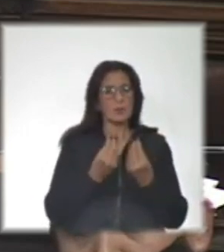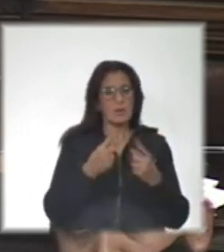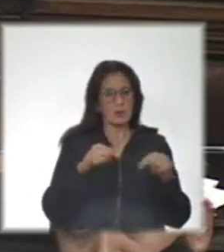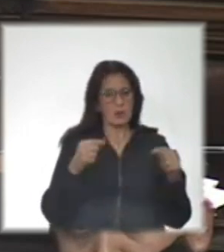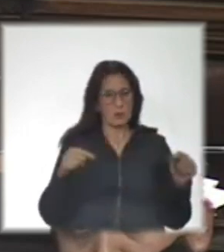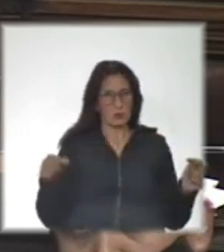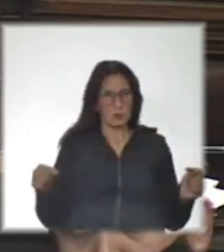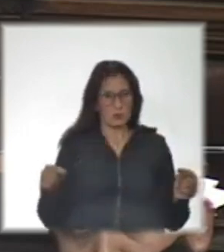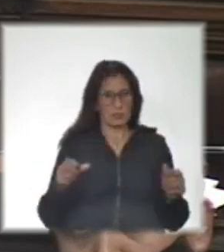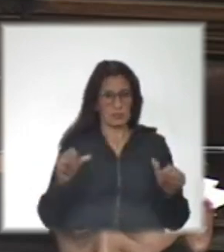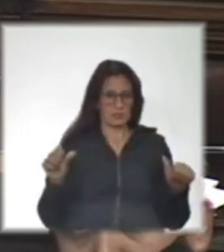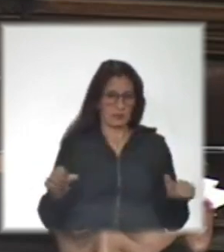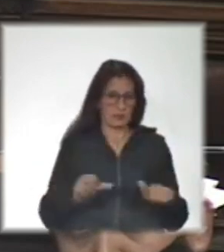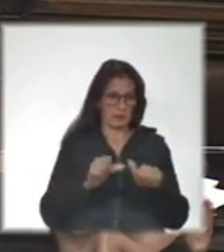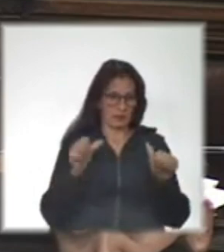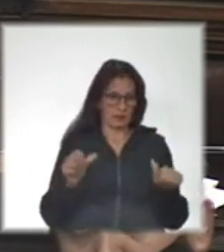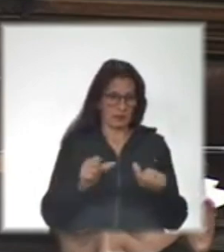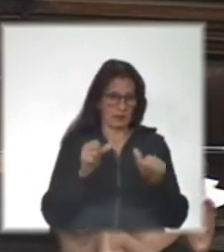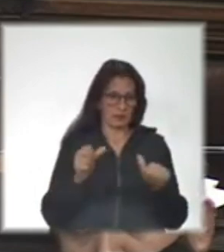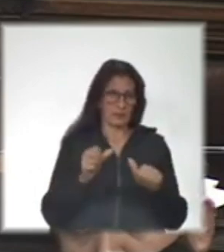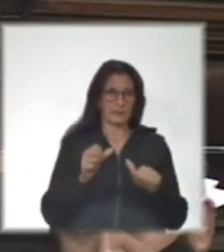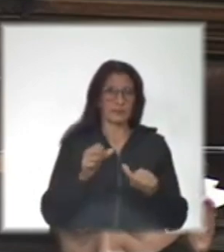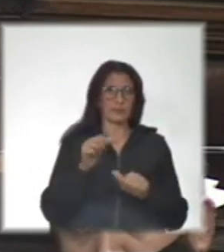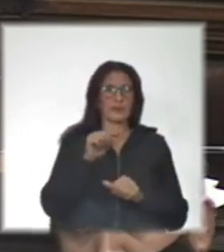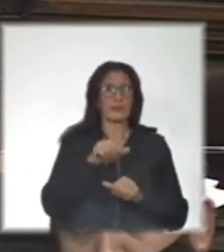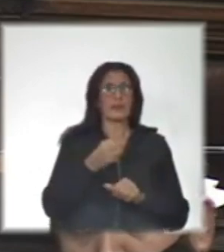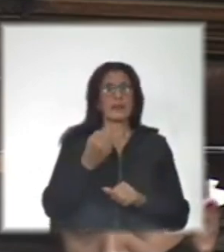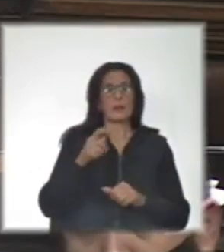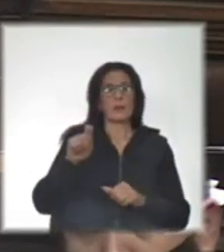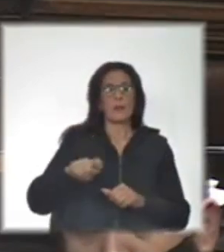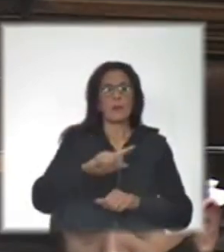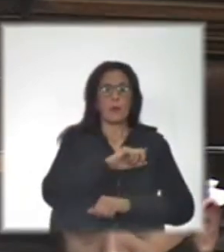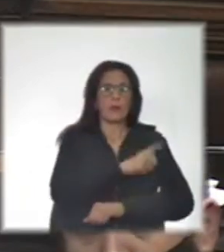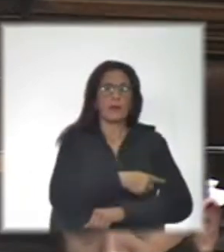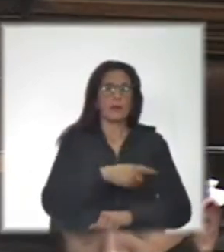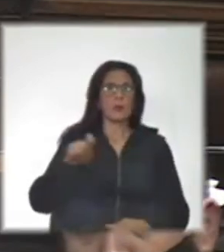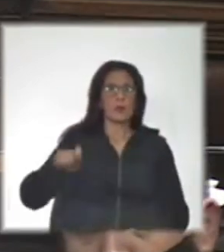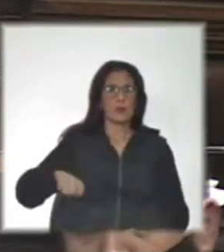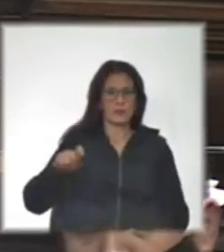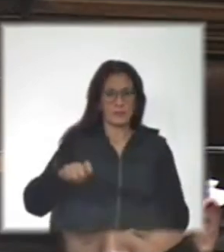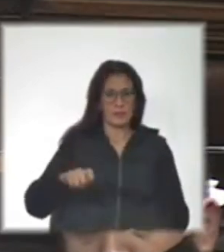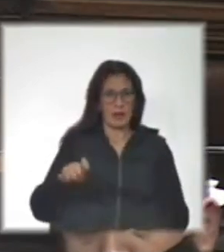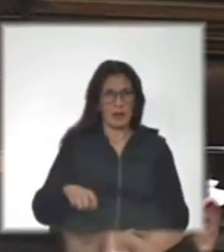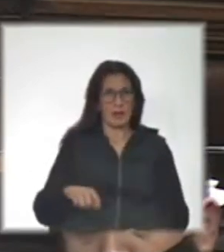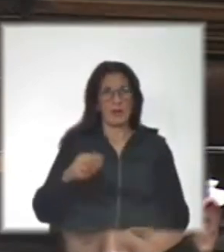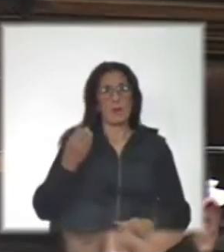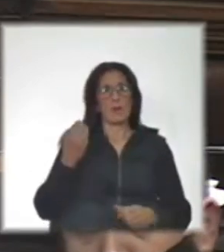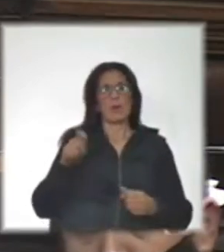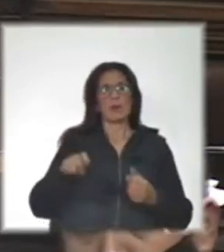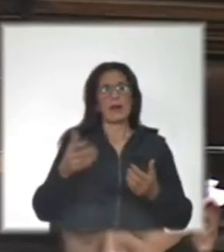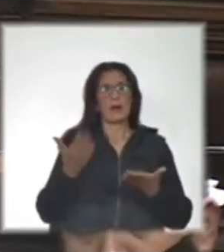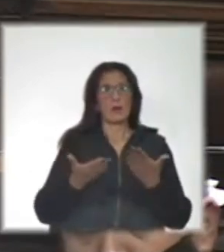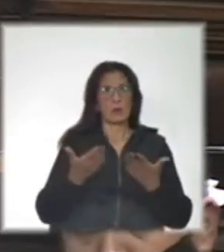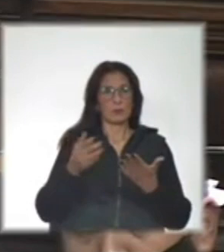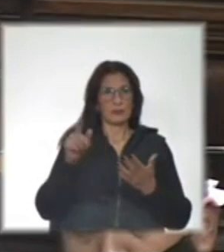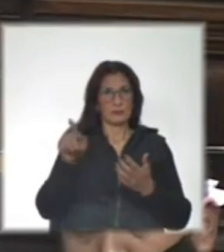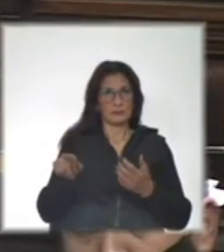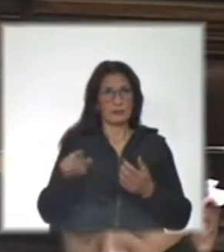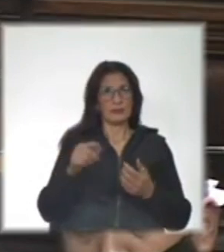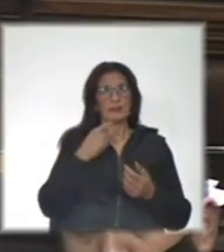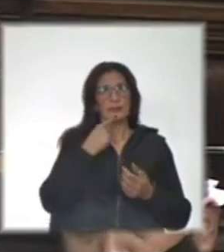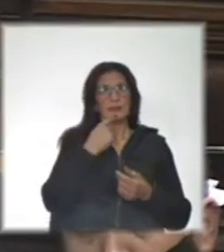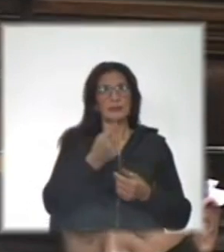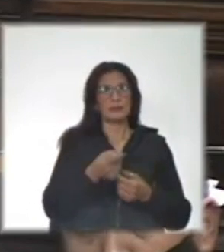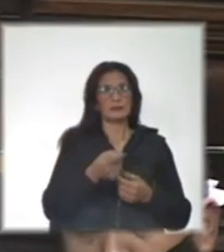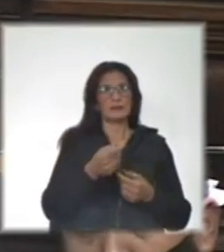la accionante, DirecTV, pretende que el Poder Judicial, por medio de la Suprema Corte de Justicia, incursione en la definición